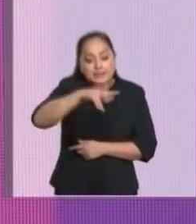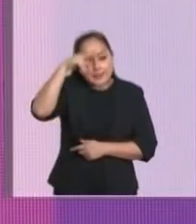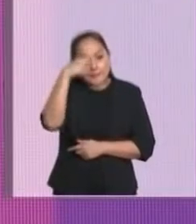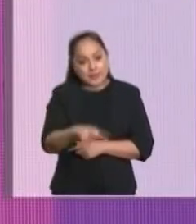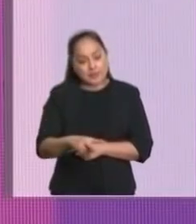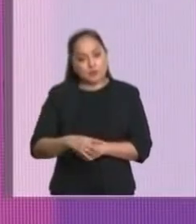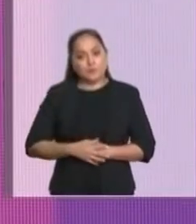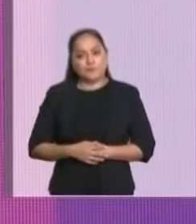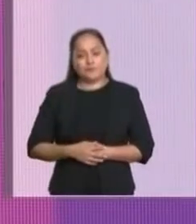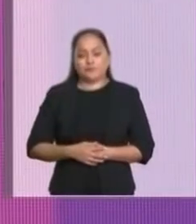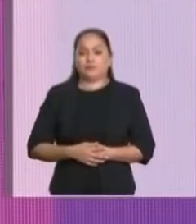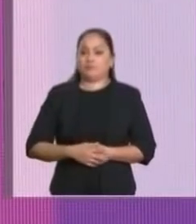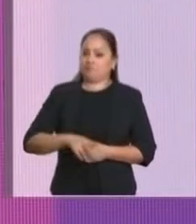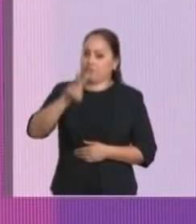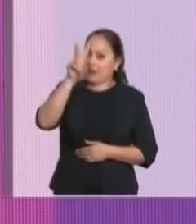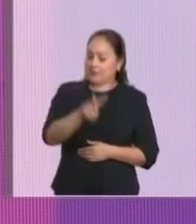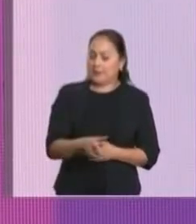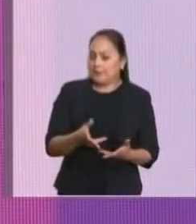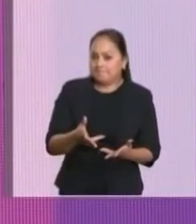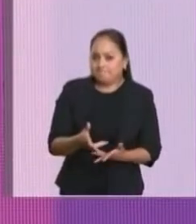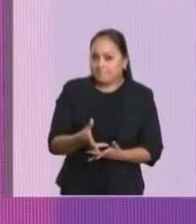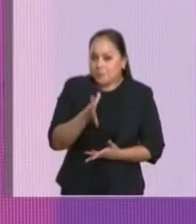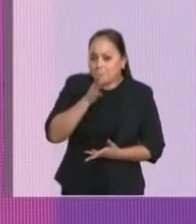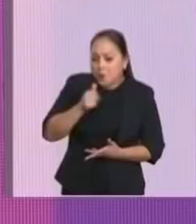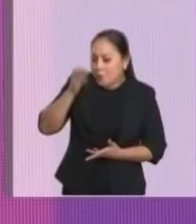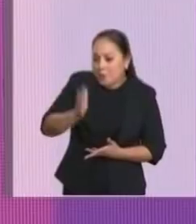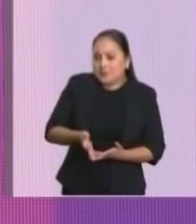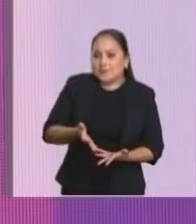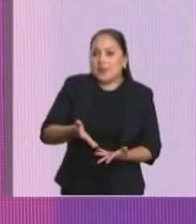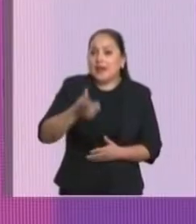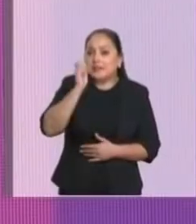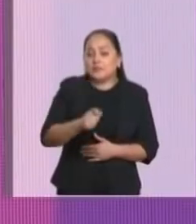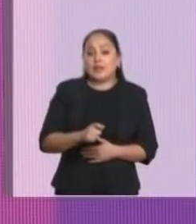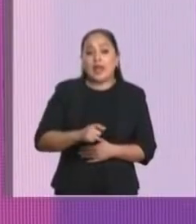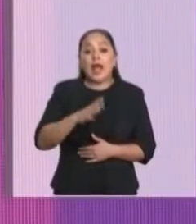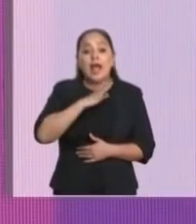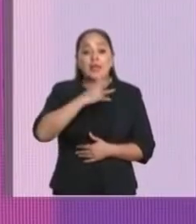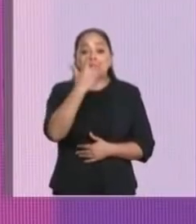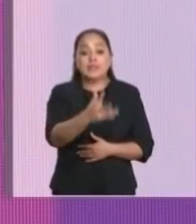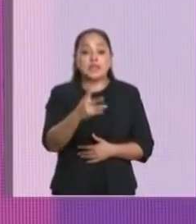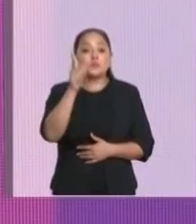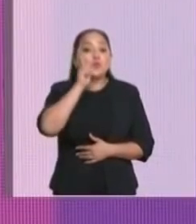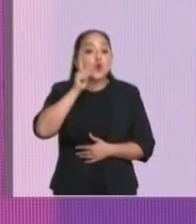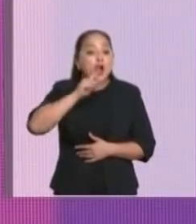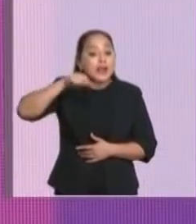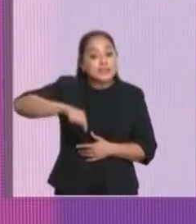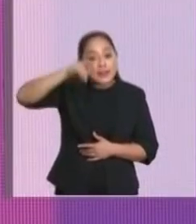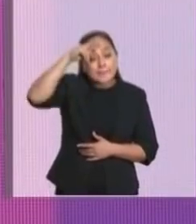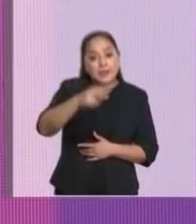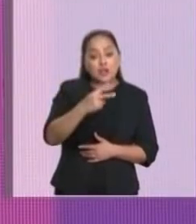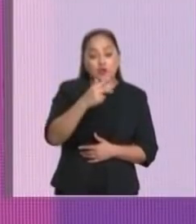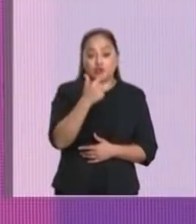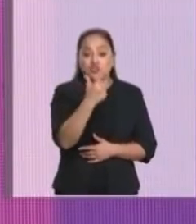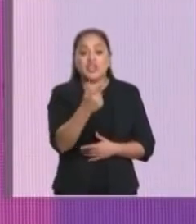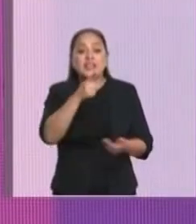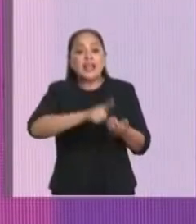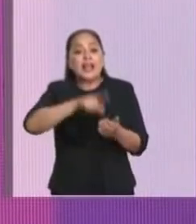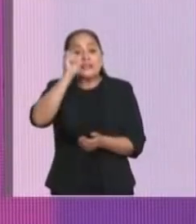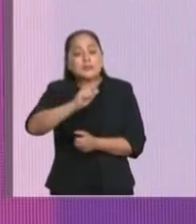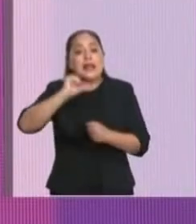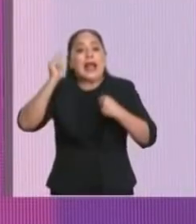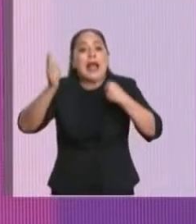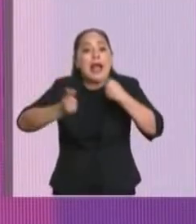Porque es absolutamente inaceptable que 7 de cada 10 mujeres en nuestro país hayan sufrido algún tipo de